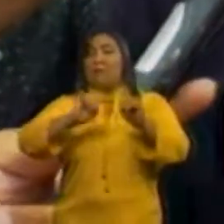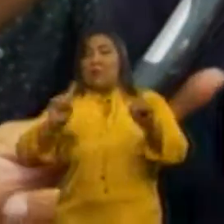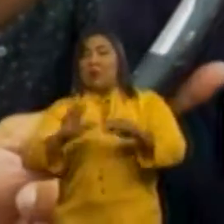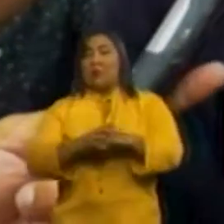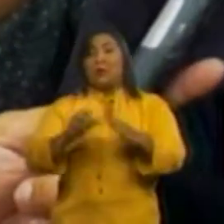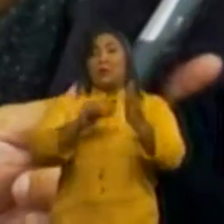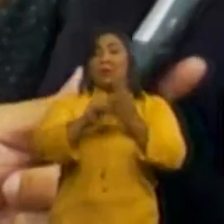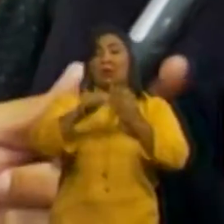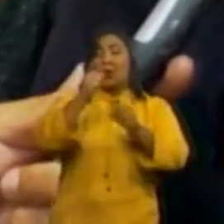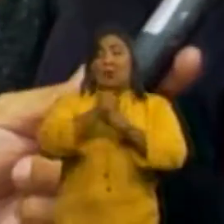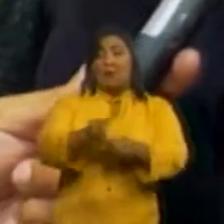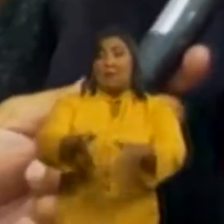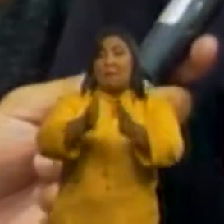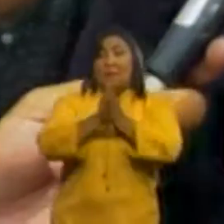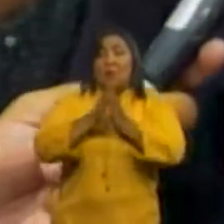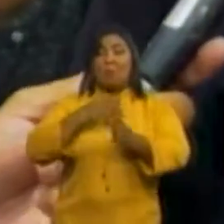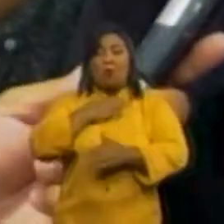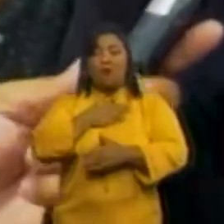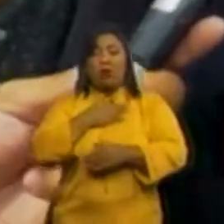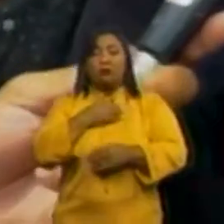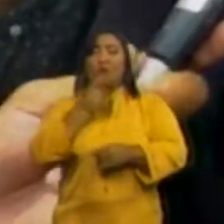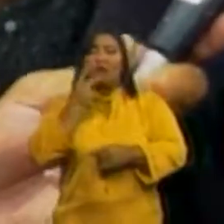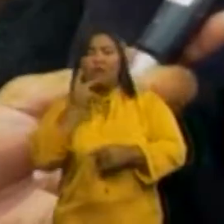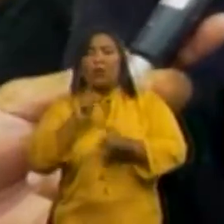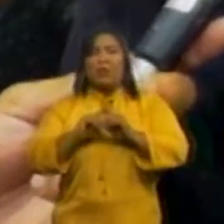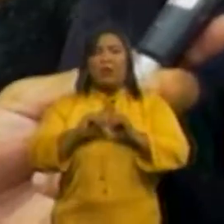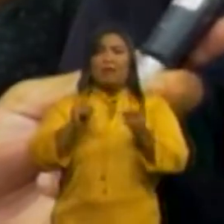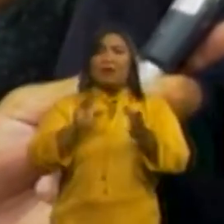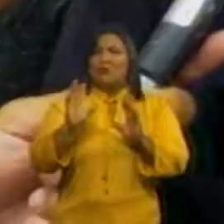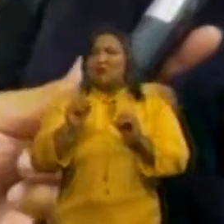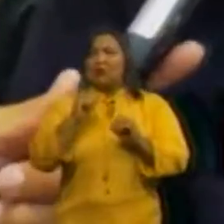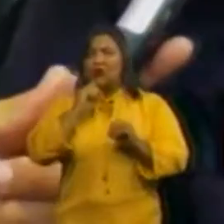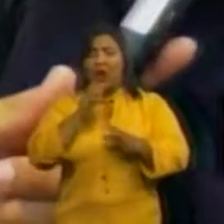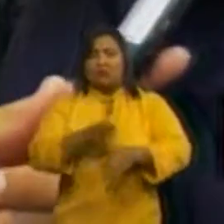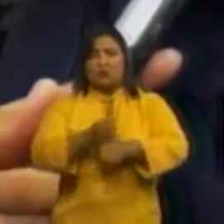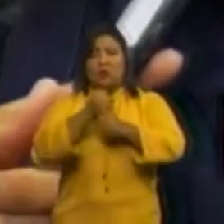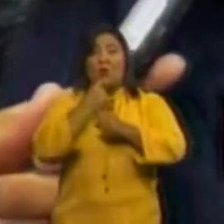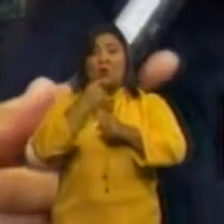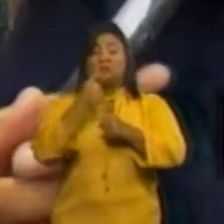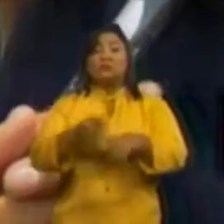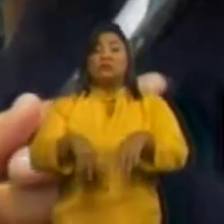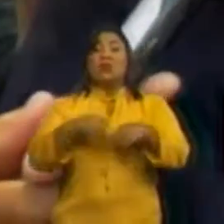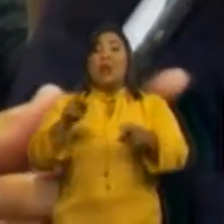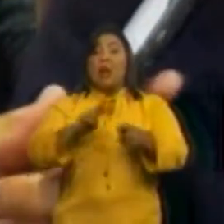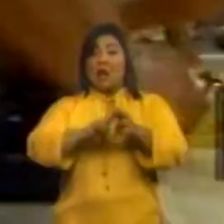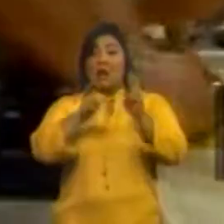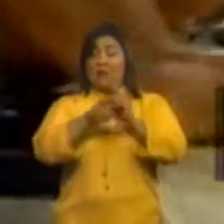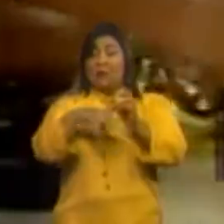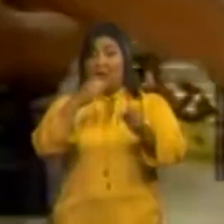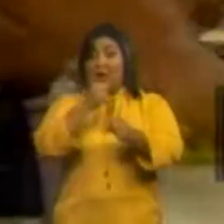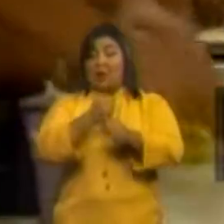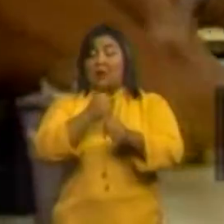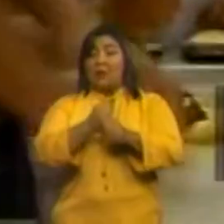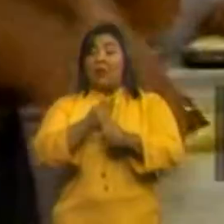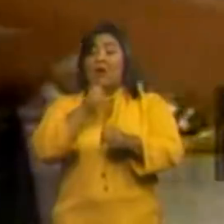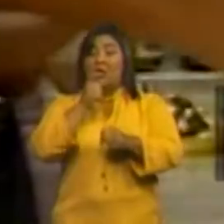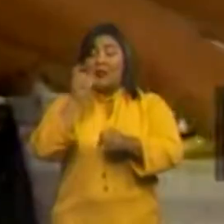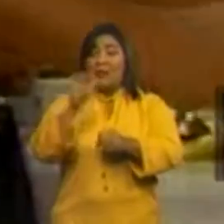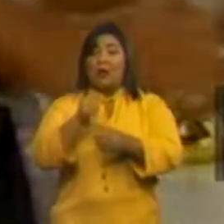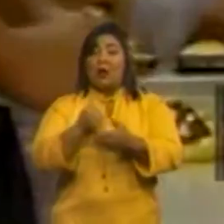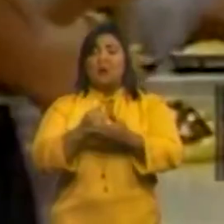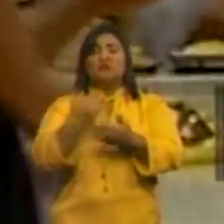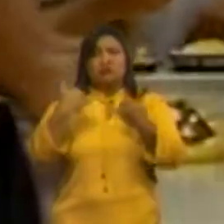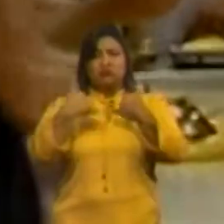de trabajo pidió que no se distorsione la información aseguró que al darse en las reformas laborales beneficiados